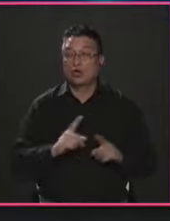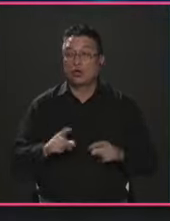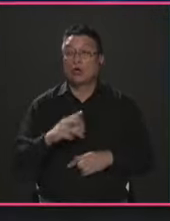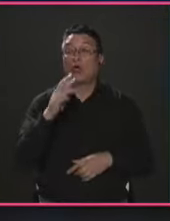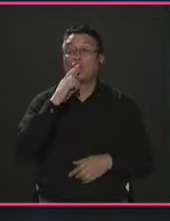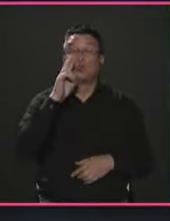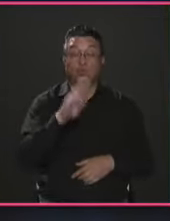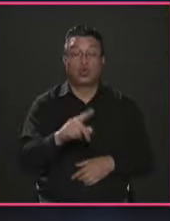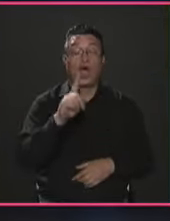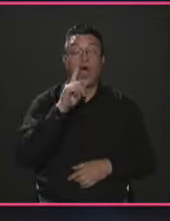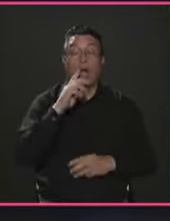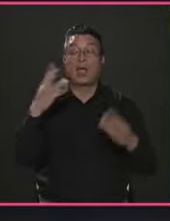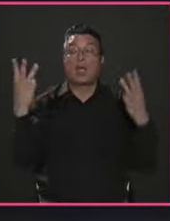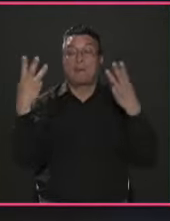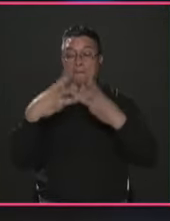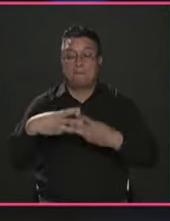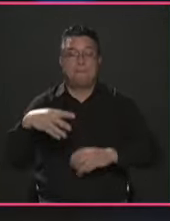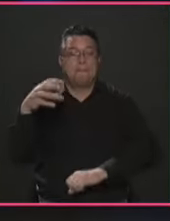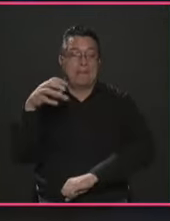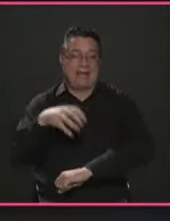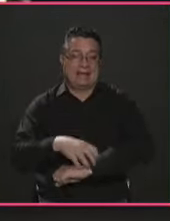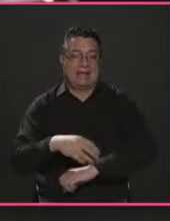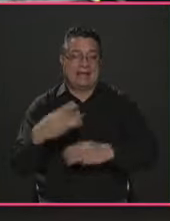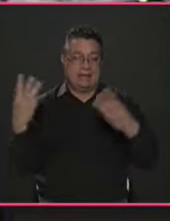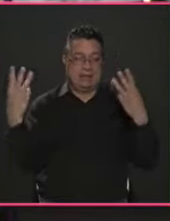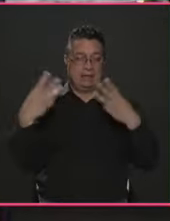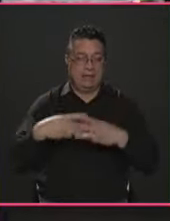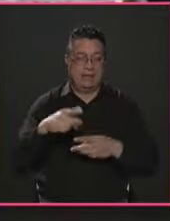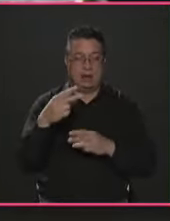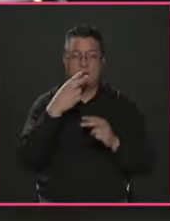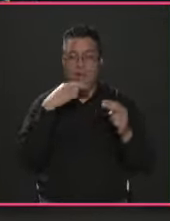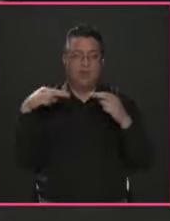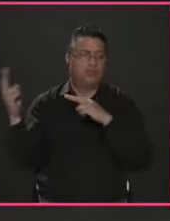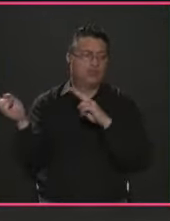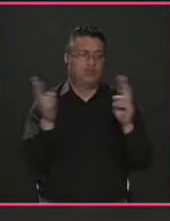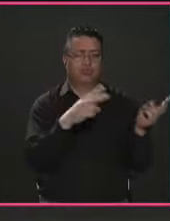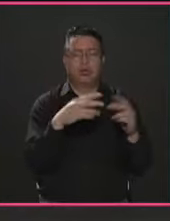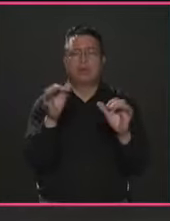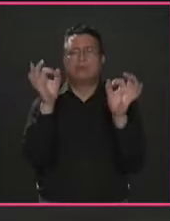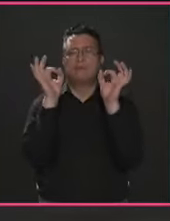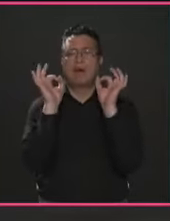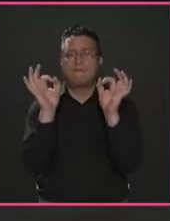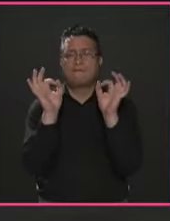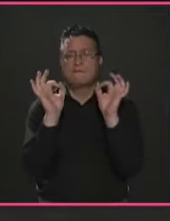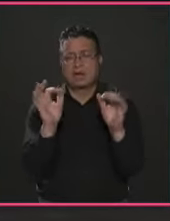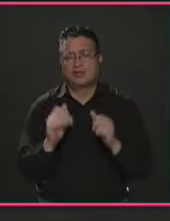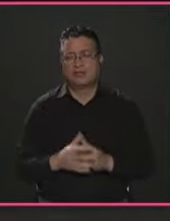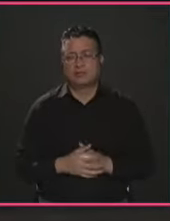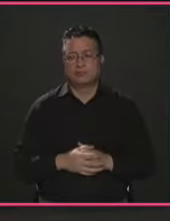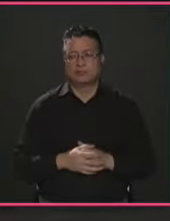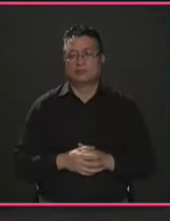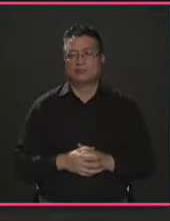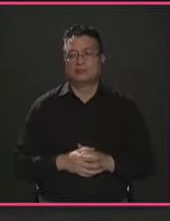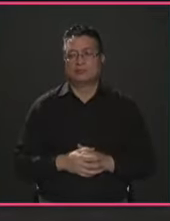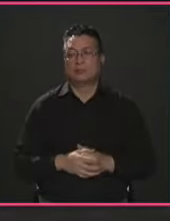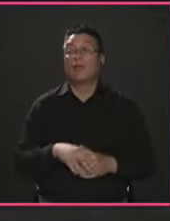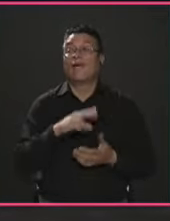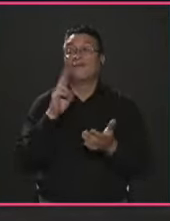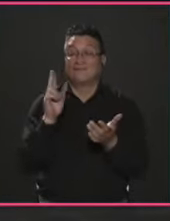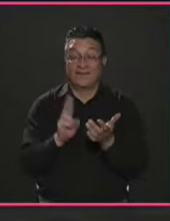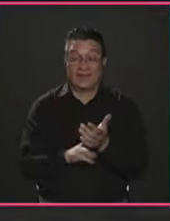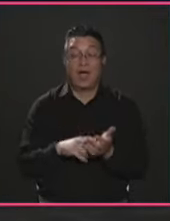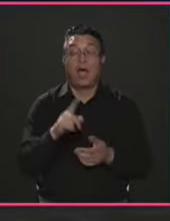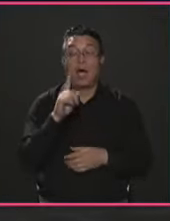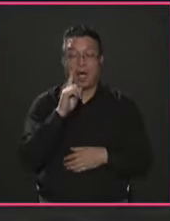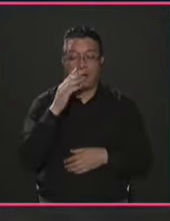tenemos en Magallanes No es cierto el los vientos extraordinarios efectivamente hay